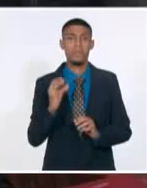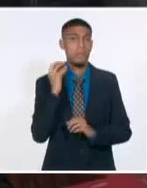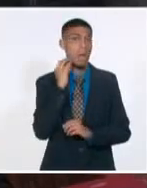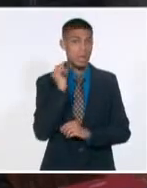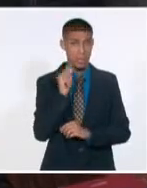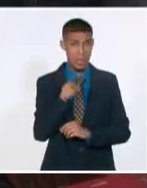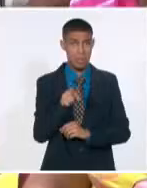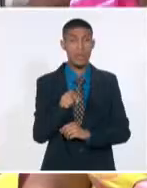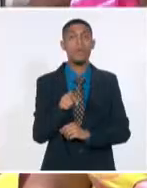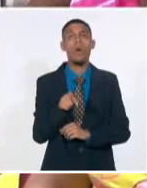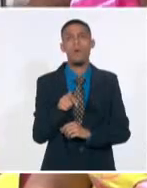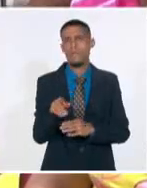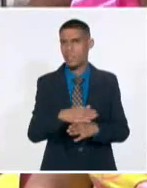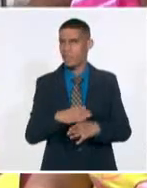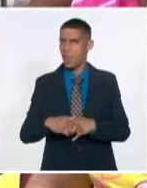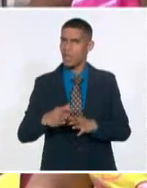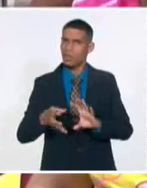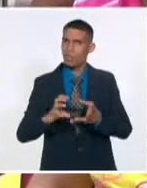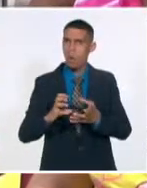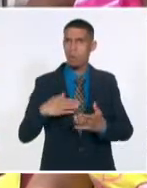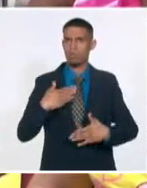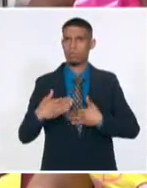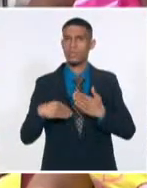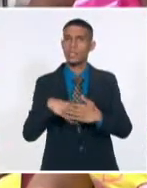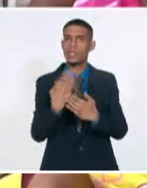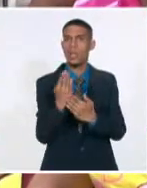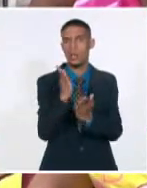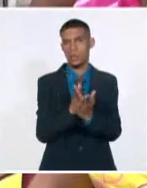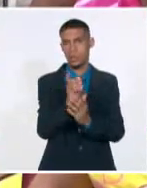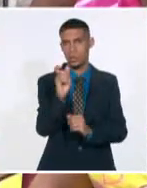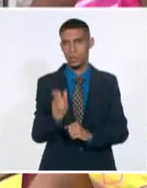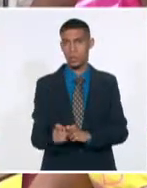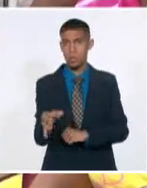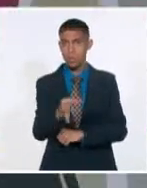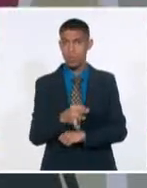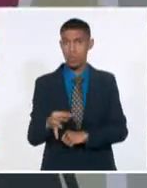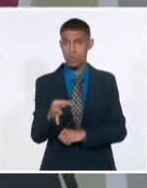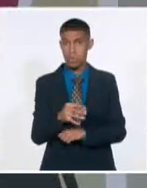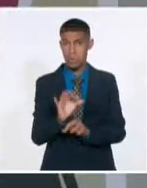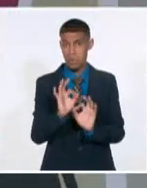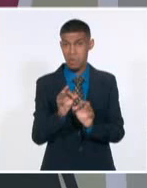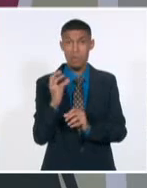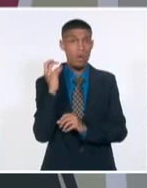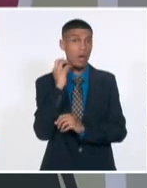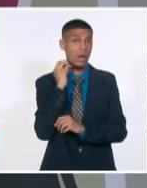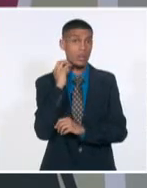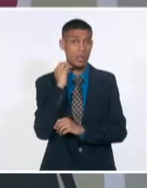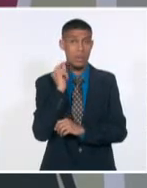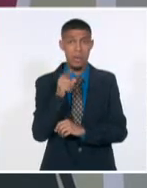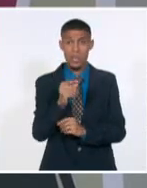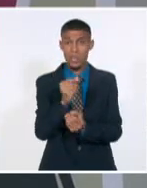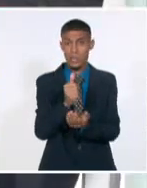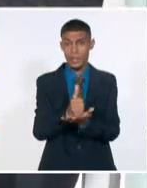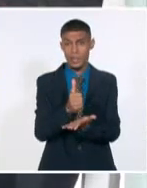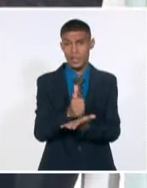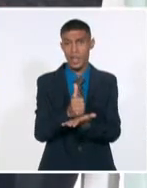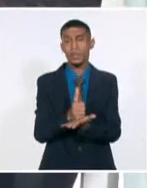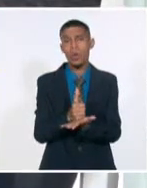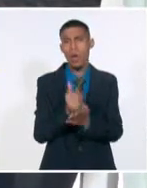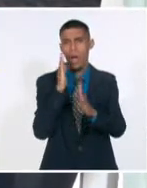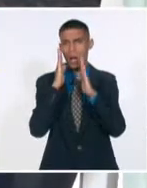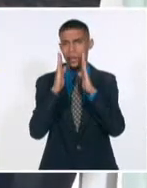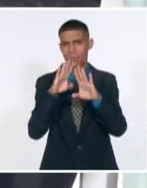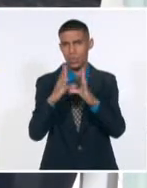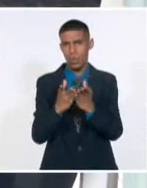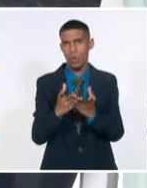con actividades previas al Día del Estudiante. En el municipio granmense de Manzanillo, el Centro Promotor para la Cultura Literaria, Manuel